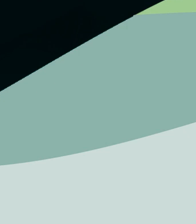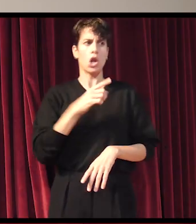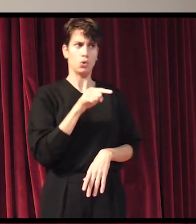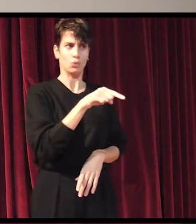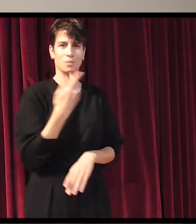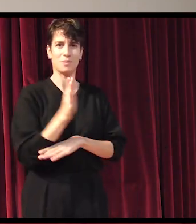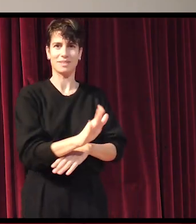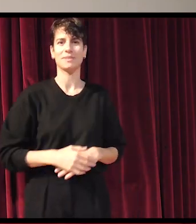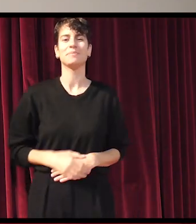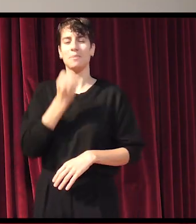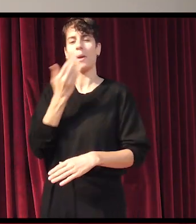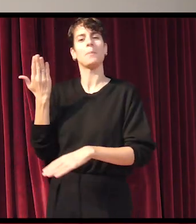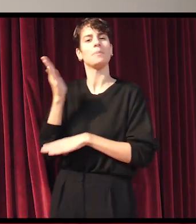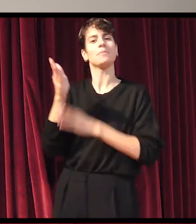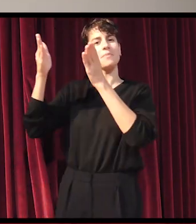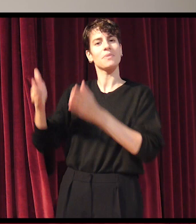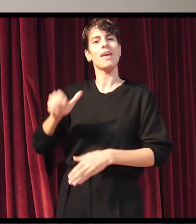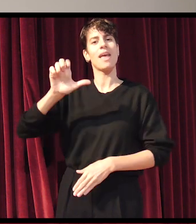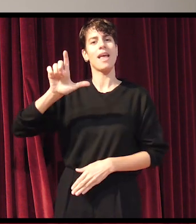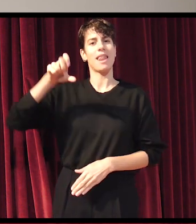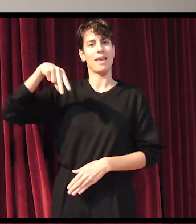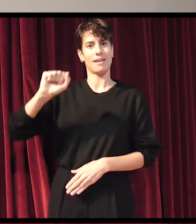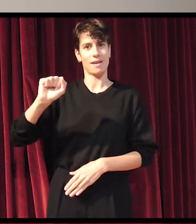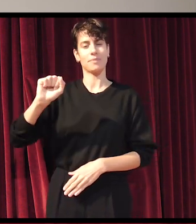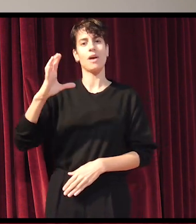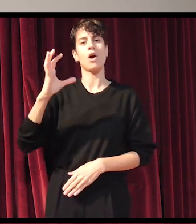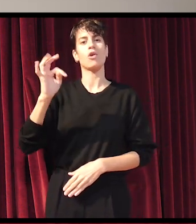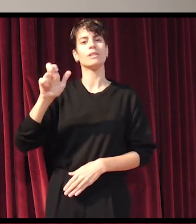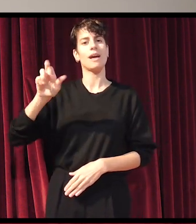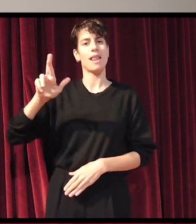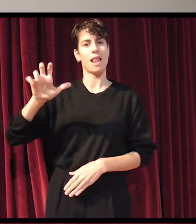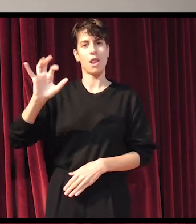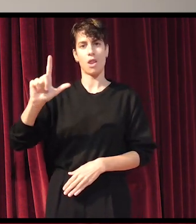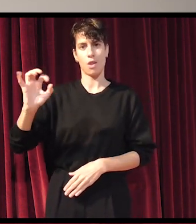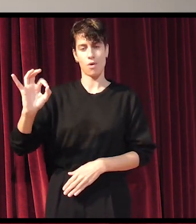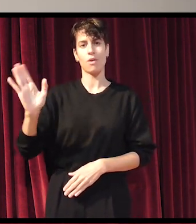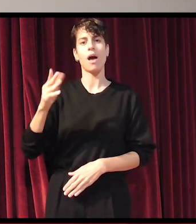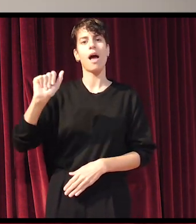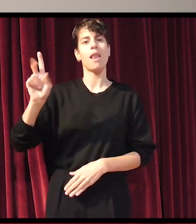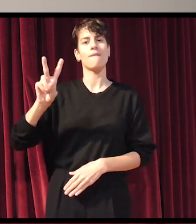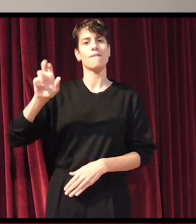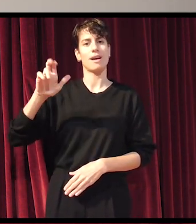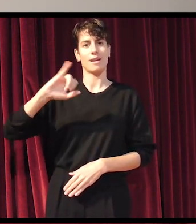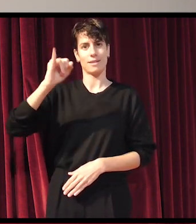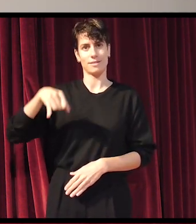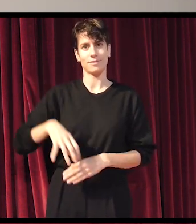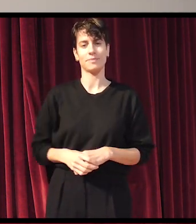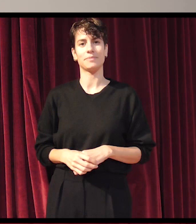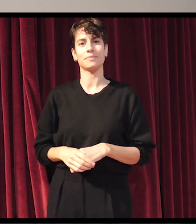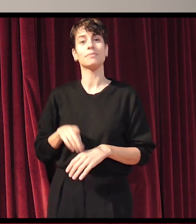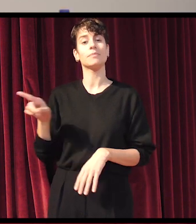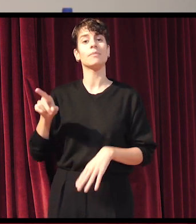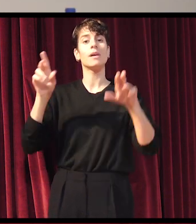Pues quiero presentar a Elena, a Elena Cotarelo Álvarez, que nos va a presentar con